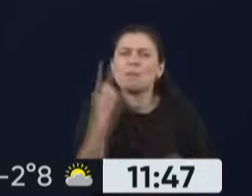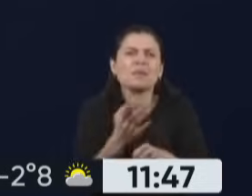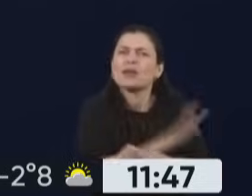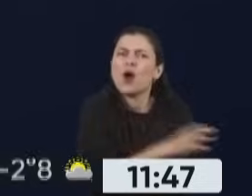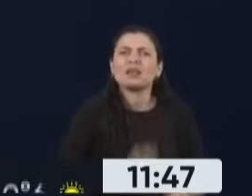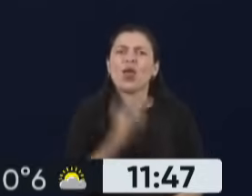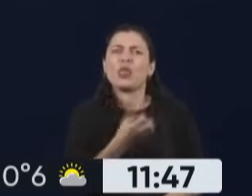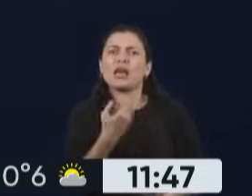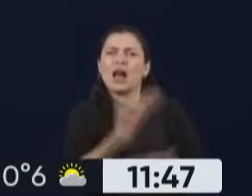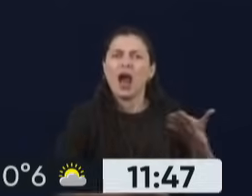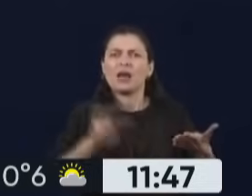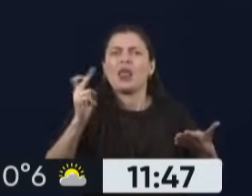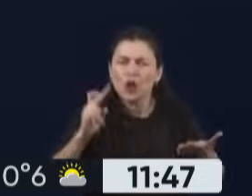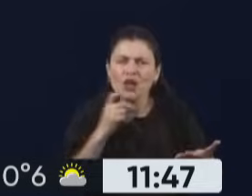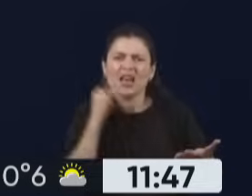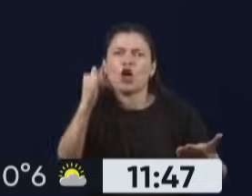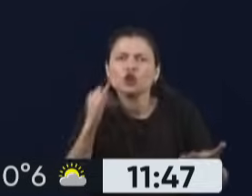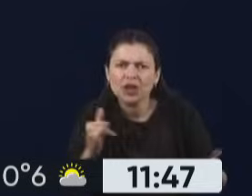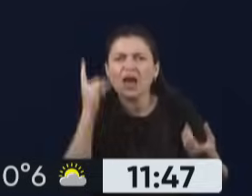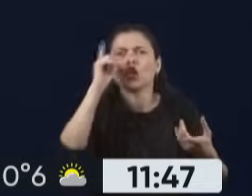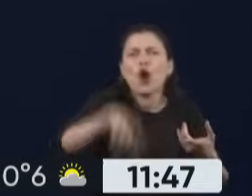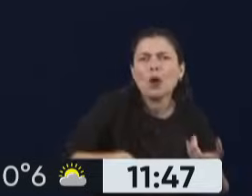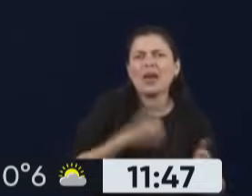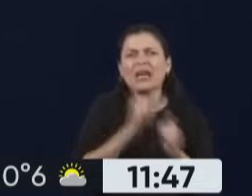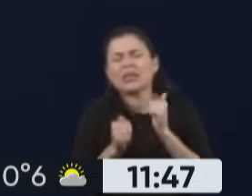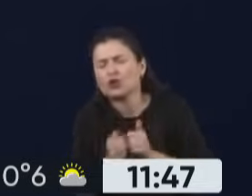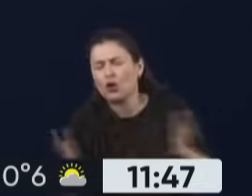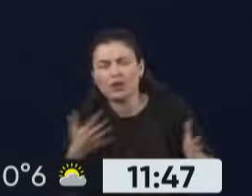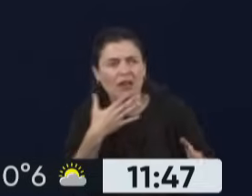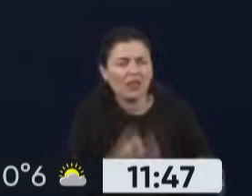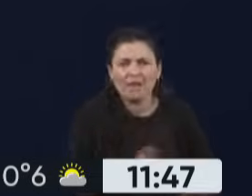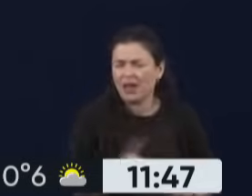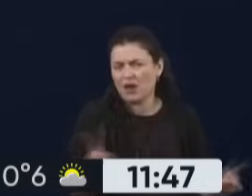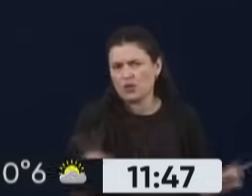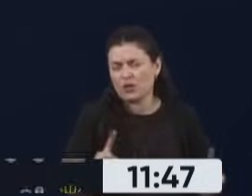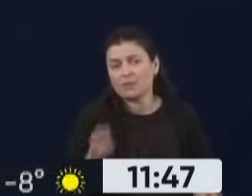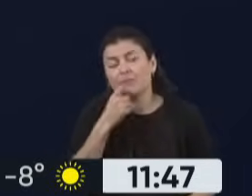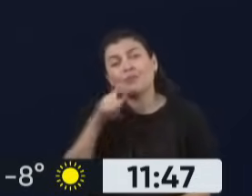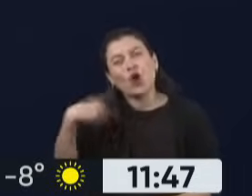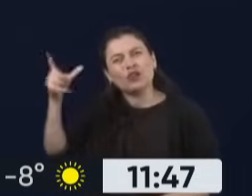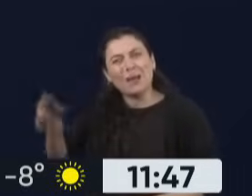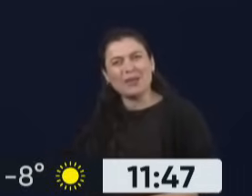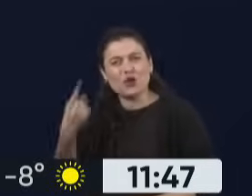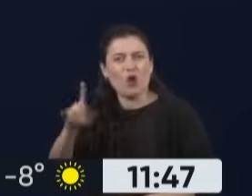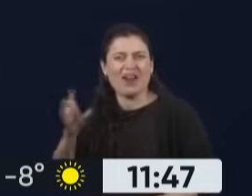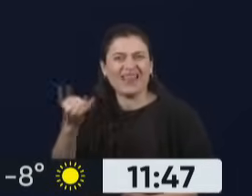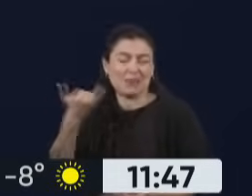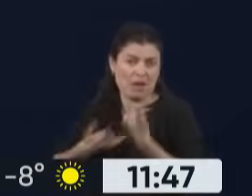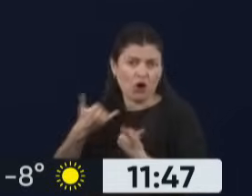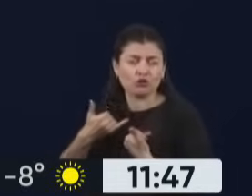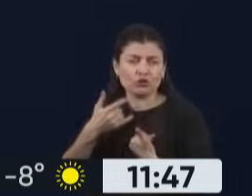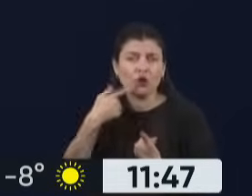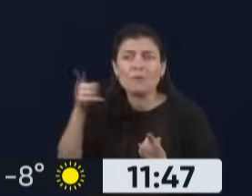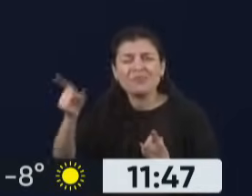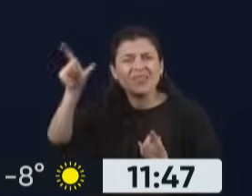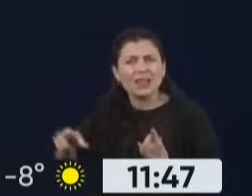transferencia. El otro día me contaba una persona que conozco mucho que en uno de los bancos más importantes, donde él es